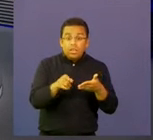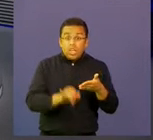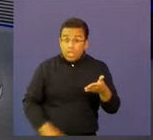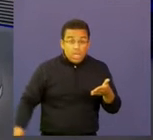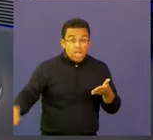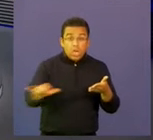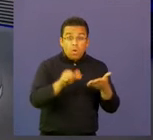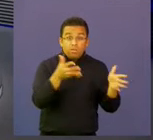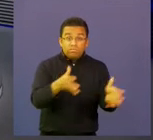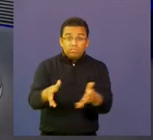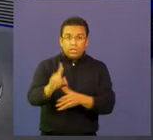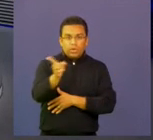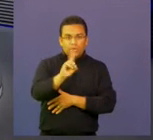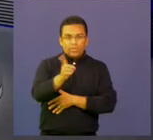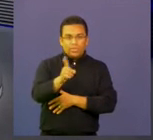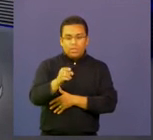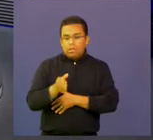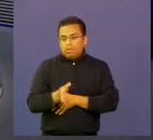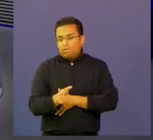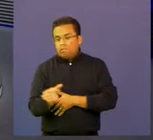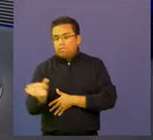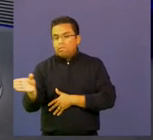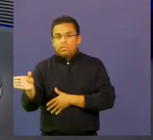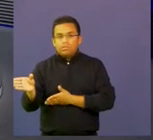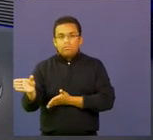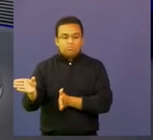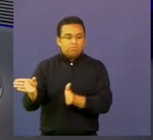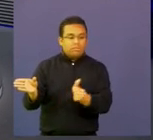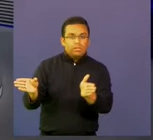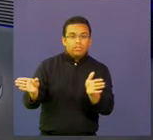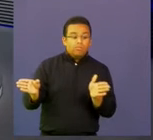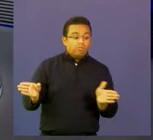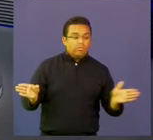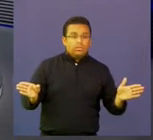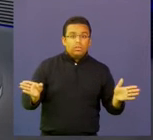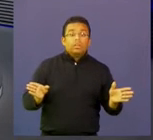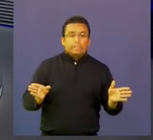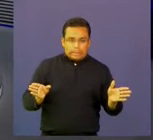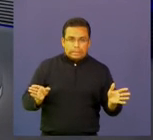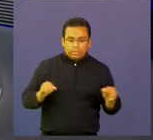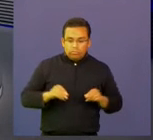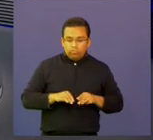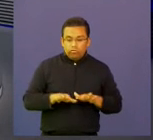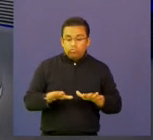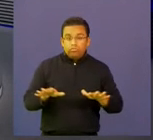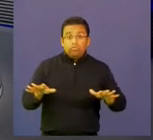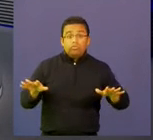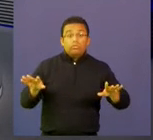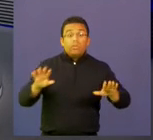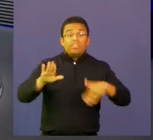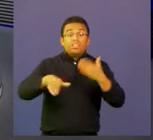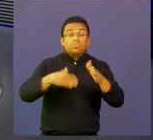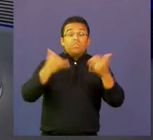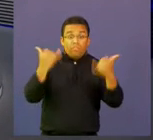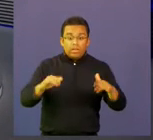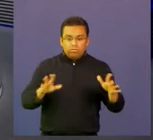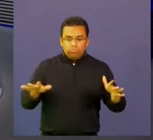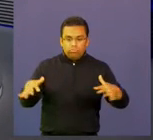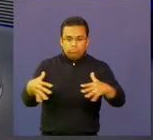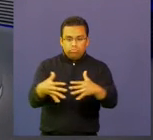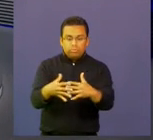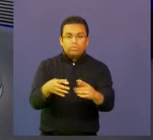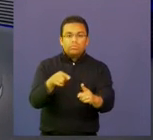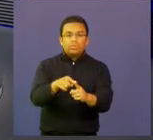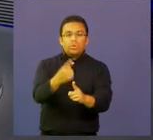permitir que ustedes, dentro de poco, tengan herramientas para saber cómo aprende un niño de mejor forma. Porque resulta que todos los